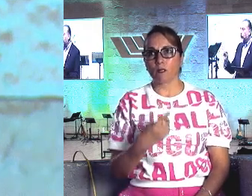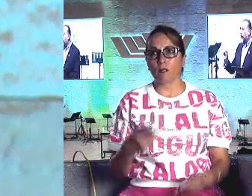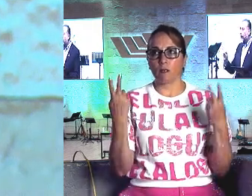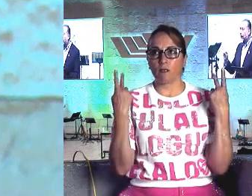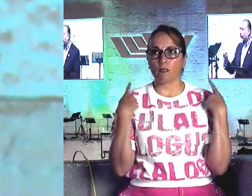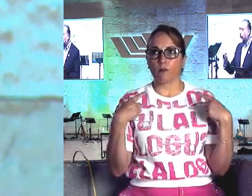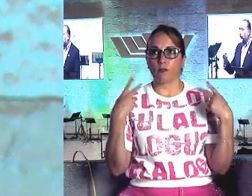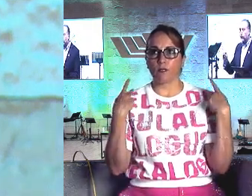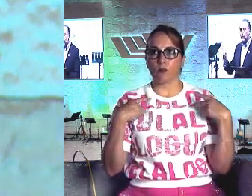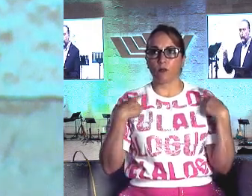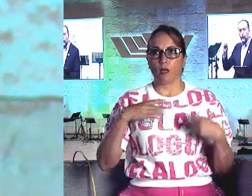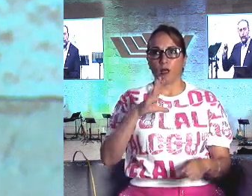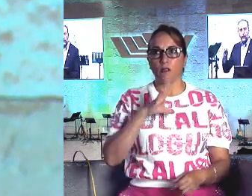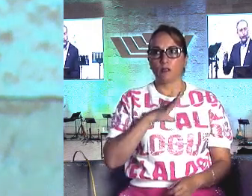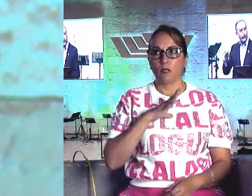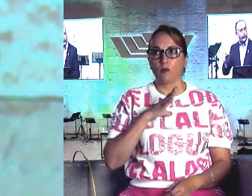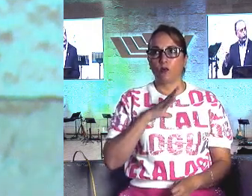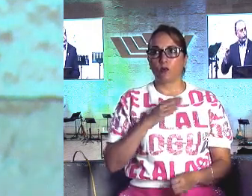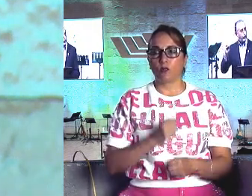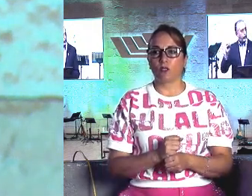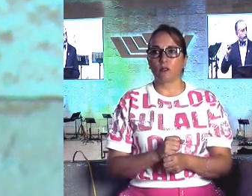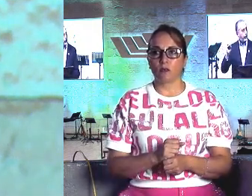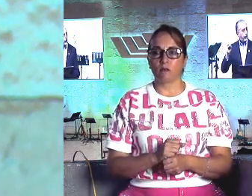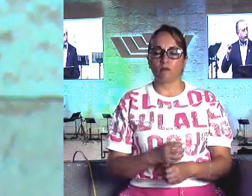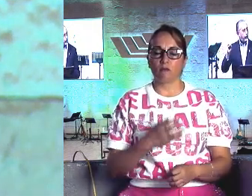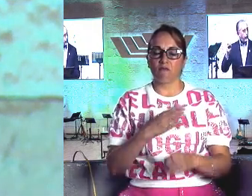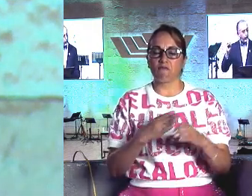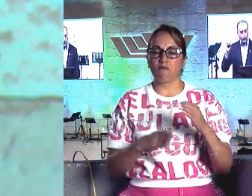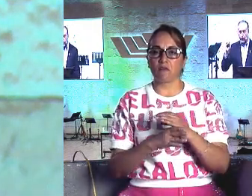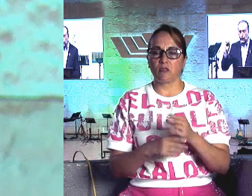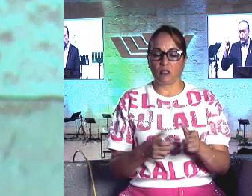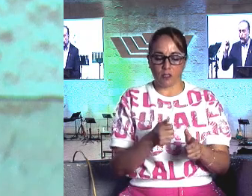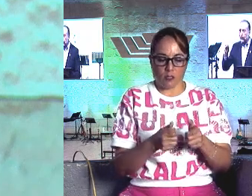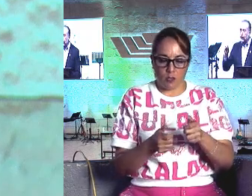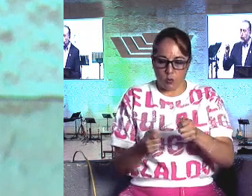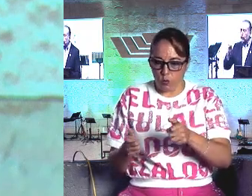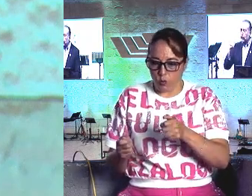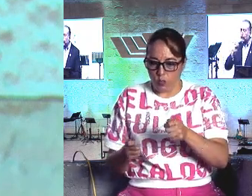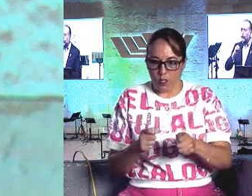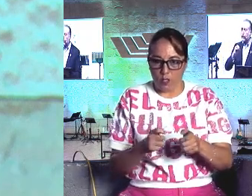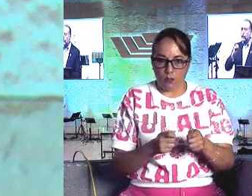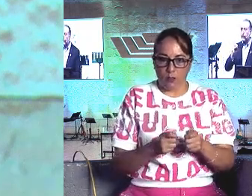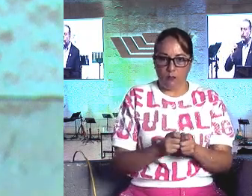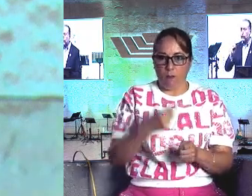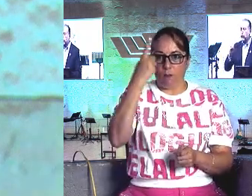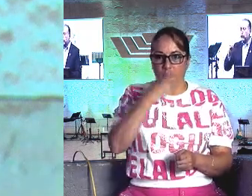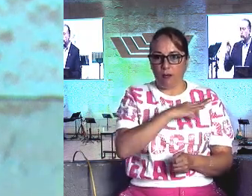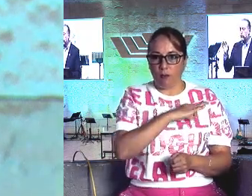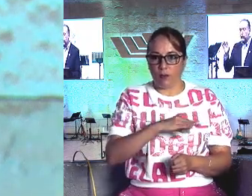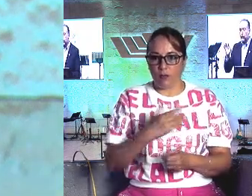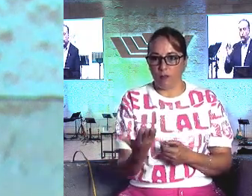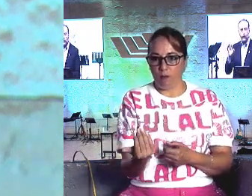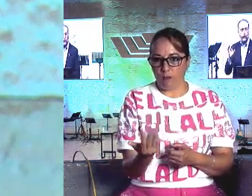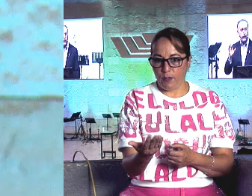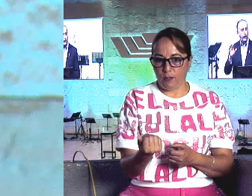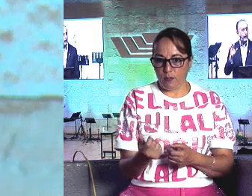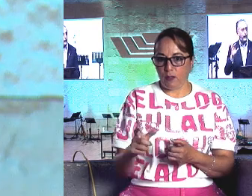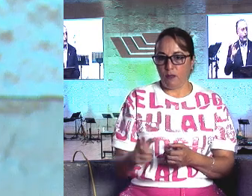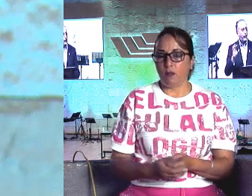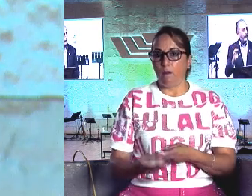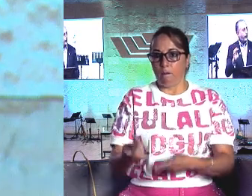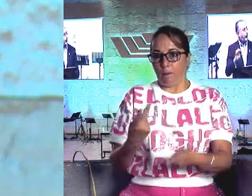muchas aplicaciones que la gente descarga a su celular y pide dinero prestado. Sí, pero esas aplicaciones ya te